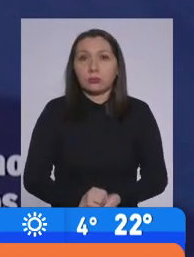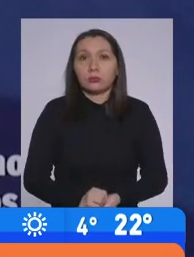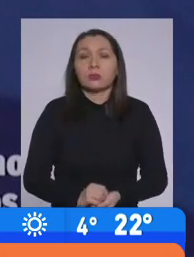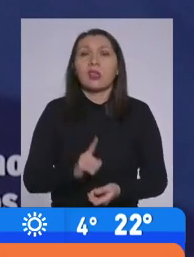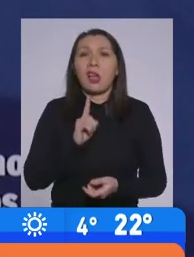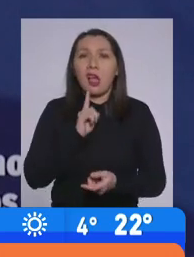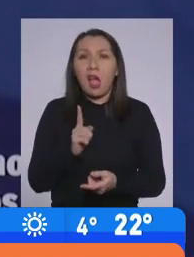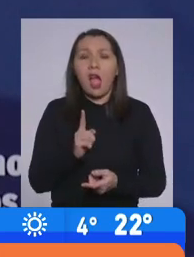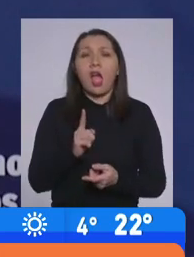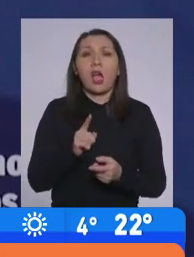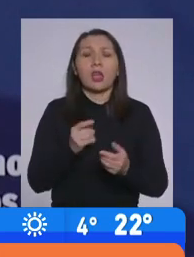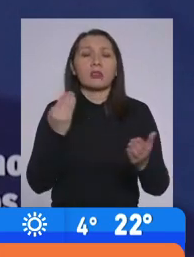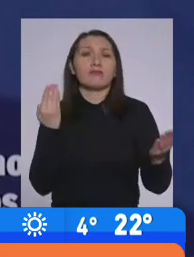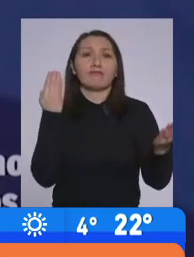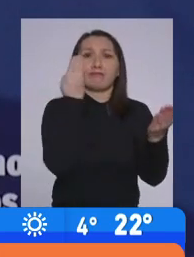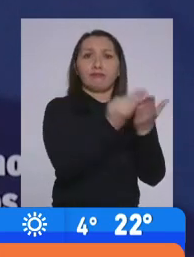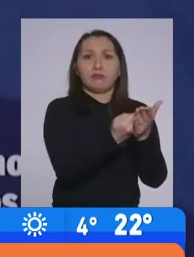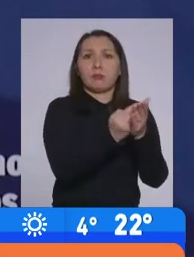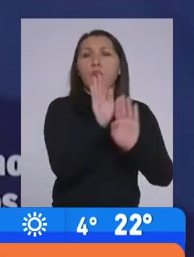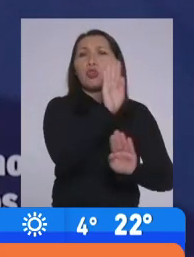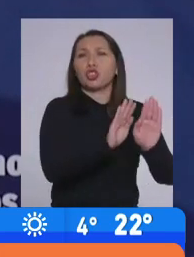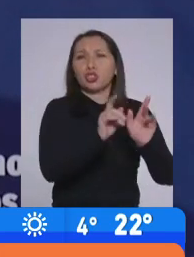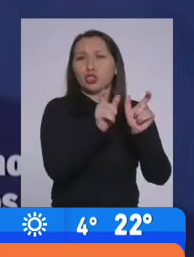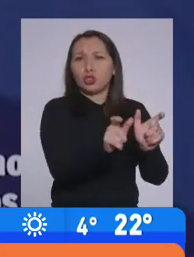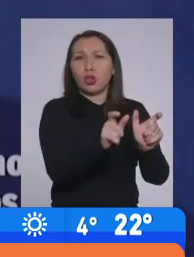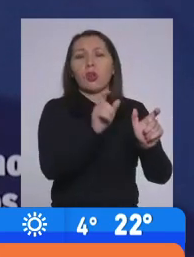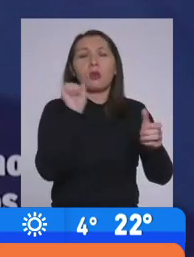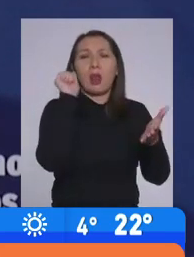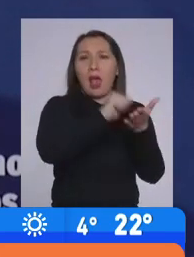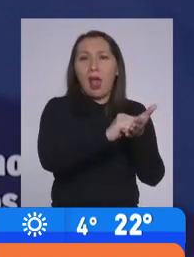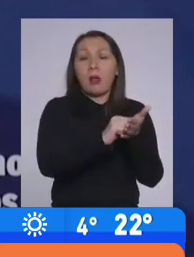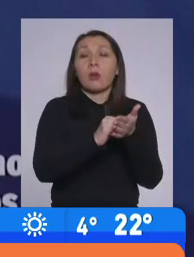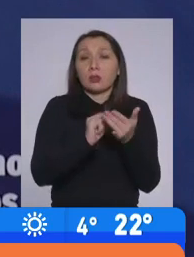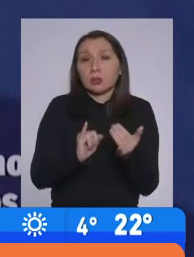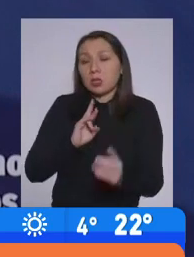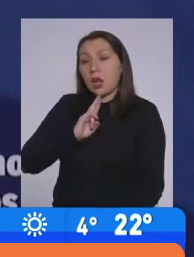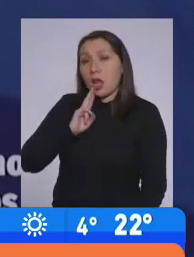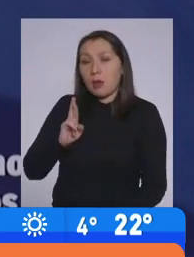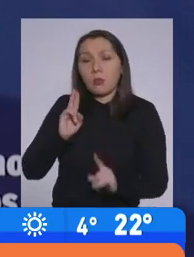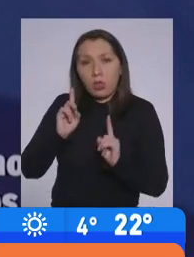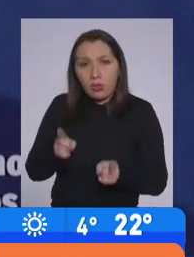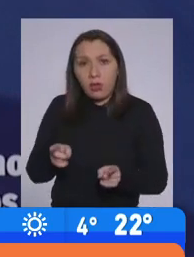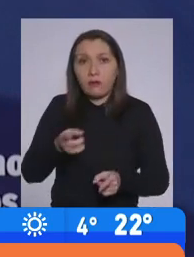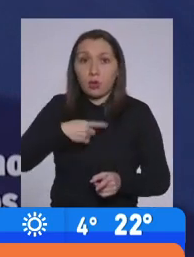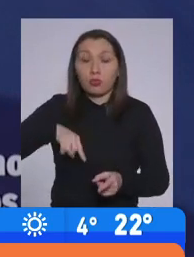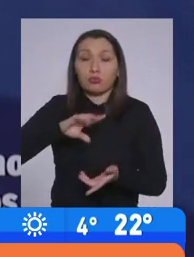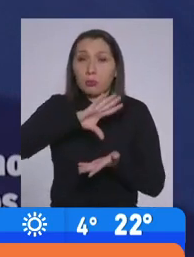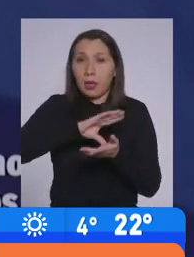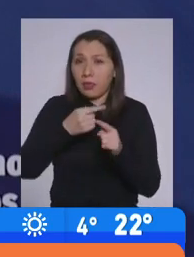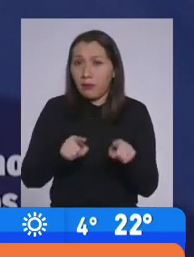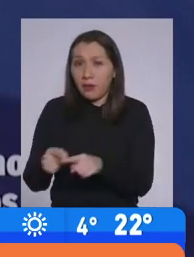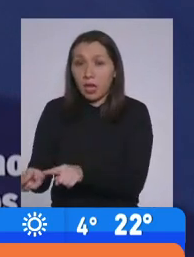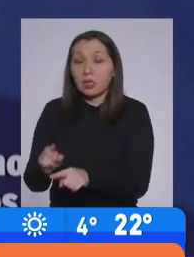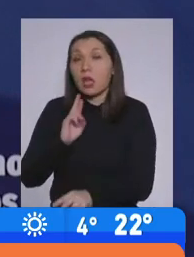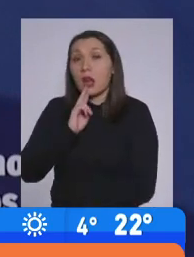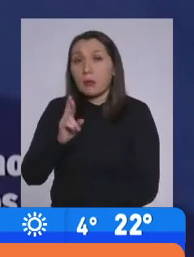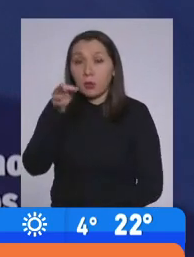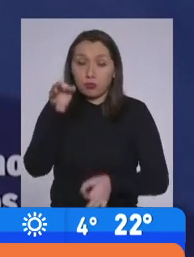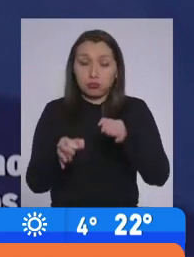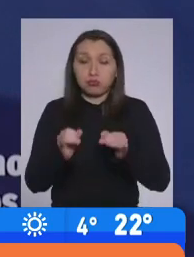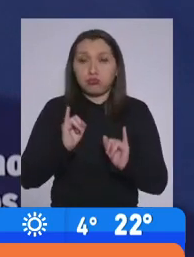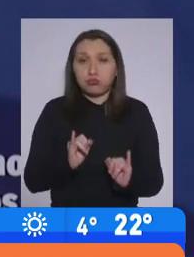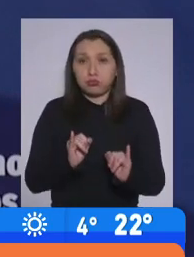recursos presentados en diferentes partes del país estamos respondiendo como debe ser como corresponde respondiendo la